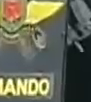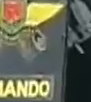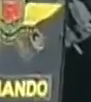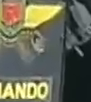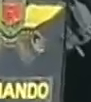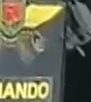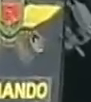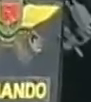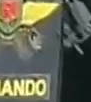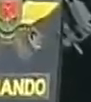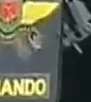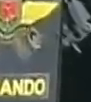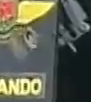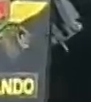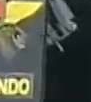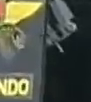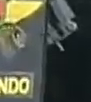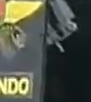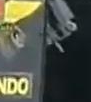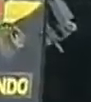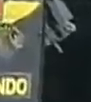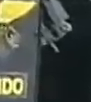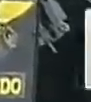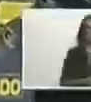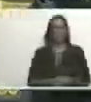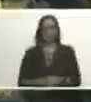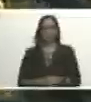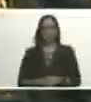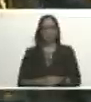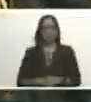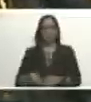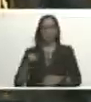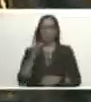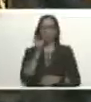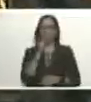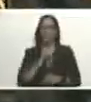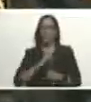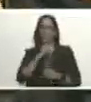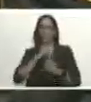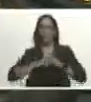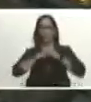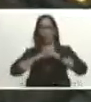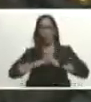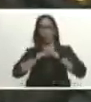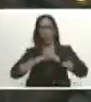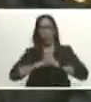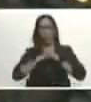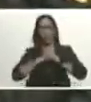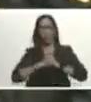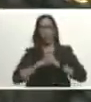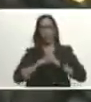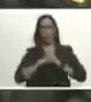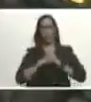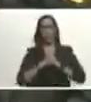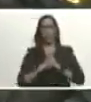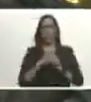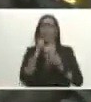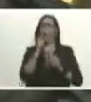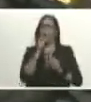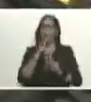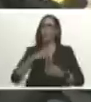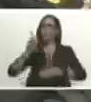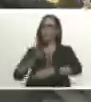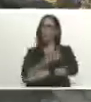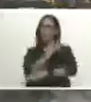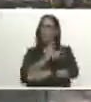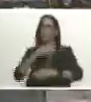Lo hemos visto, Bolívar. Y un poco le pregunté en silencio, orando, aquella pregunta de Neruda: